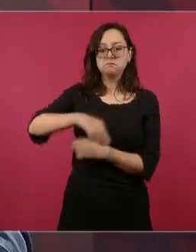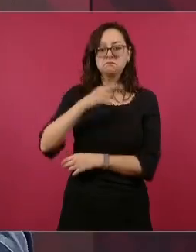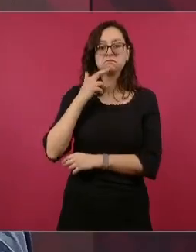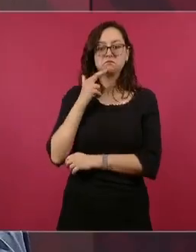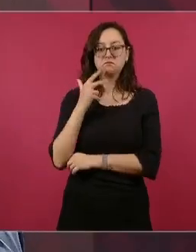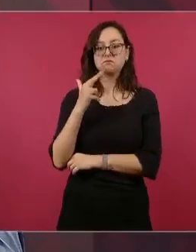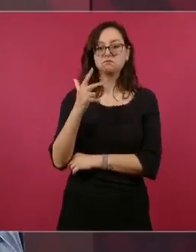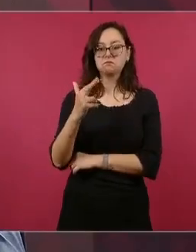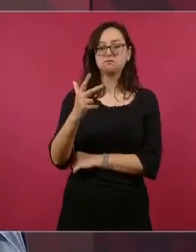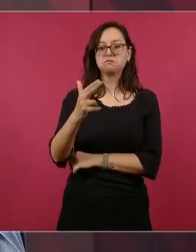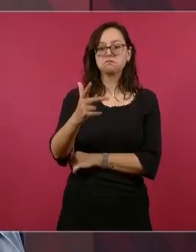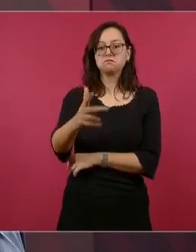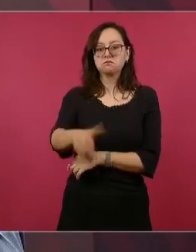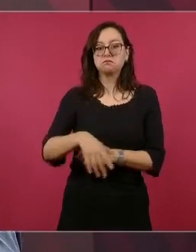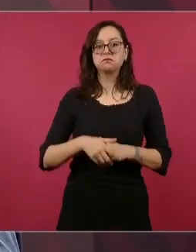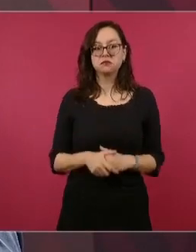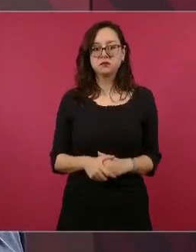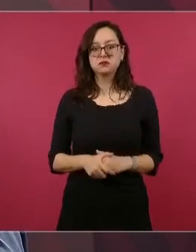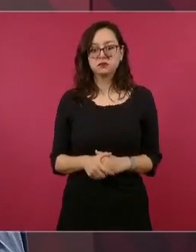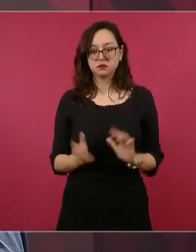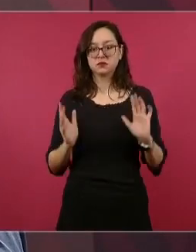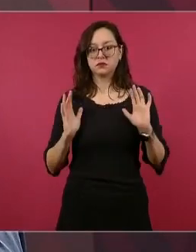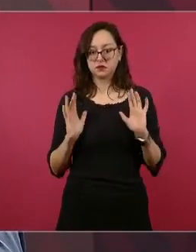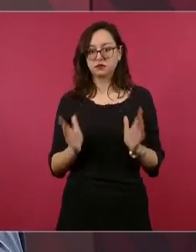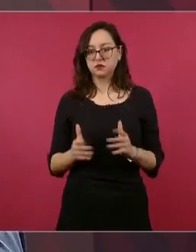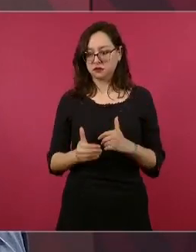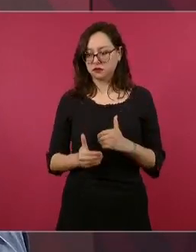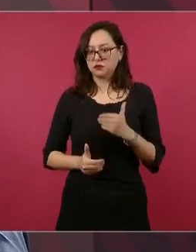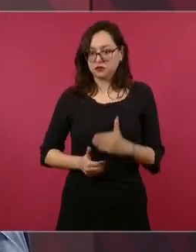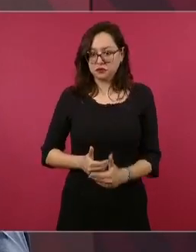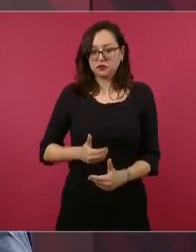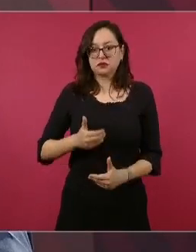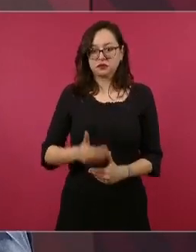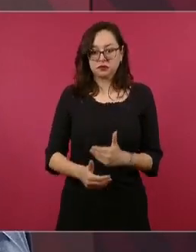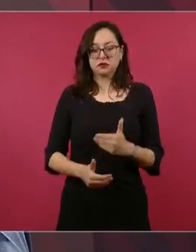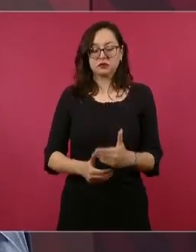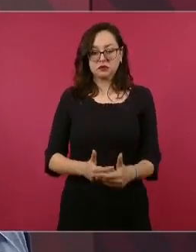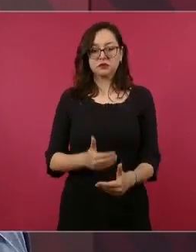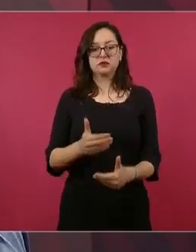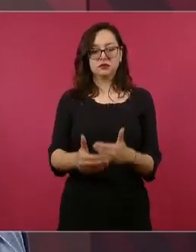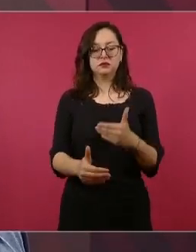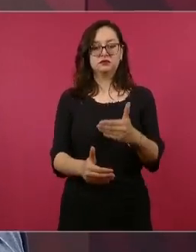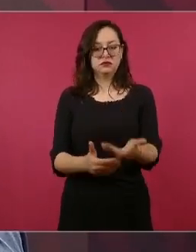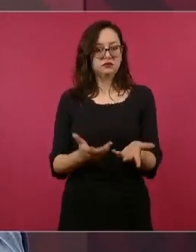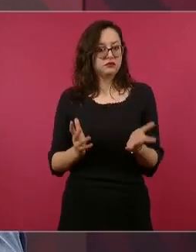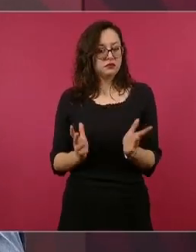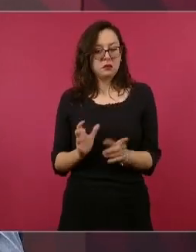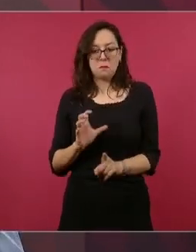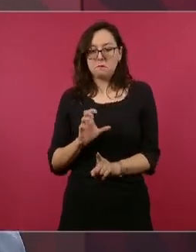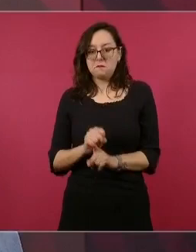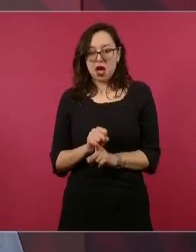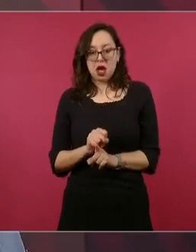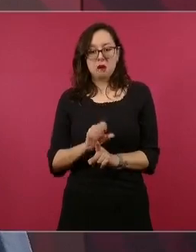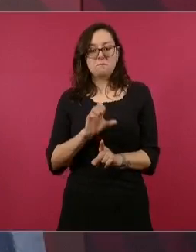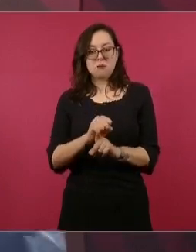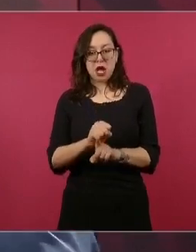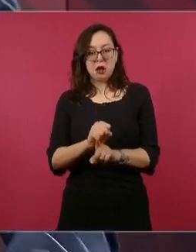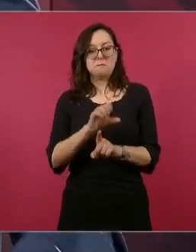todo eso ya se ha logrado y